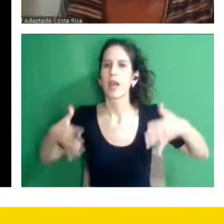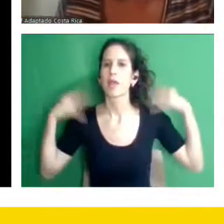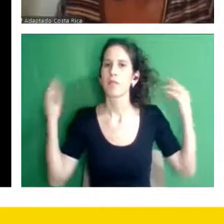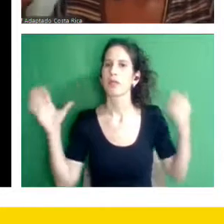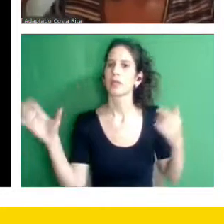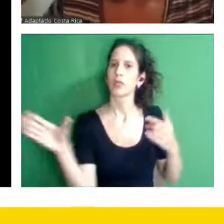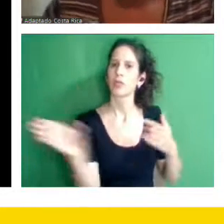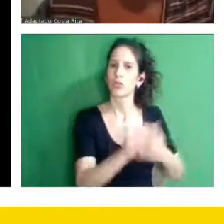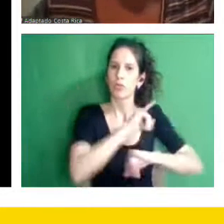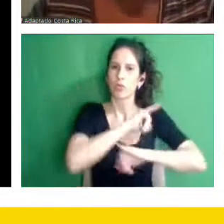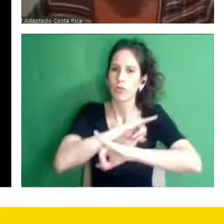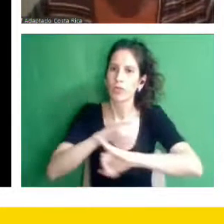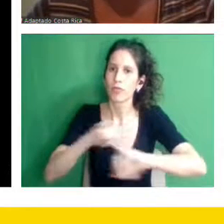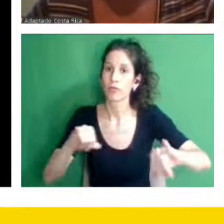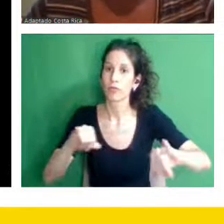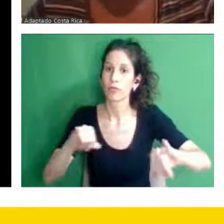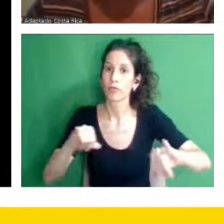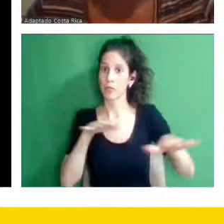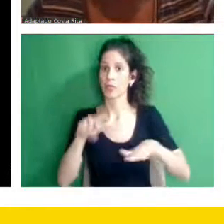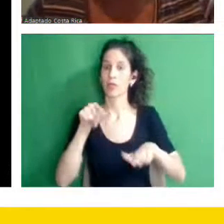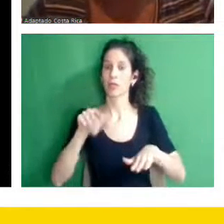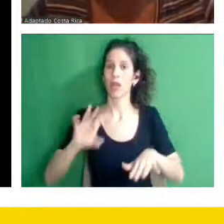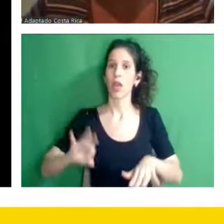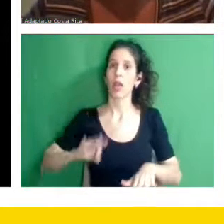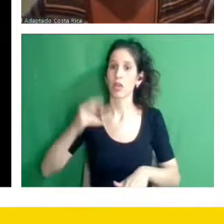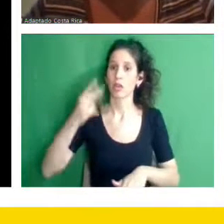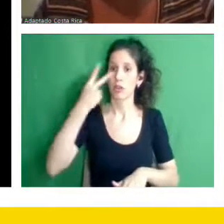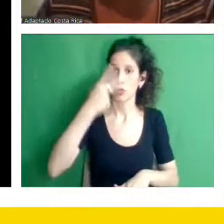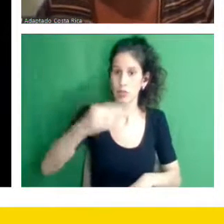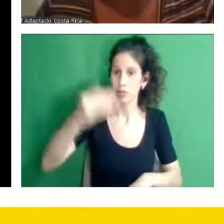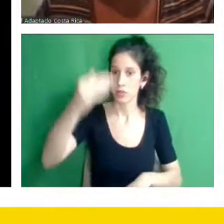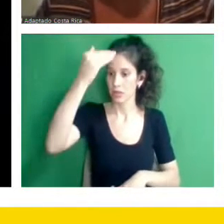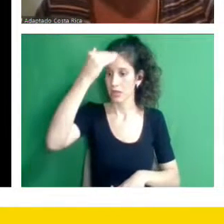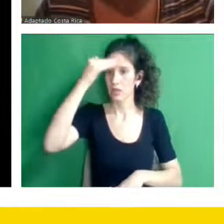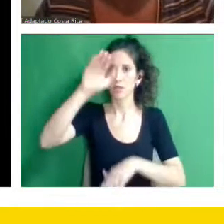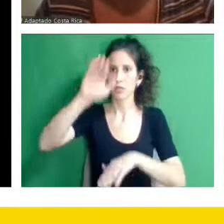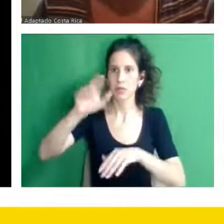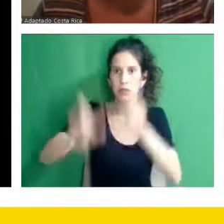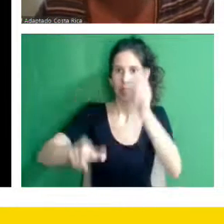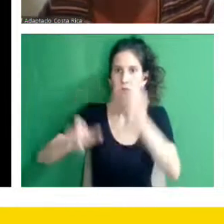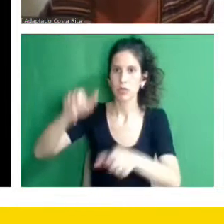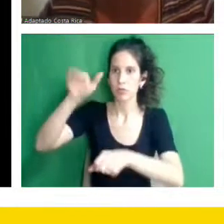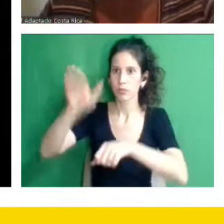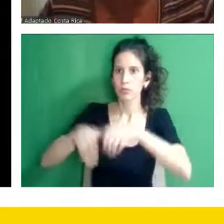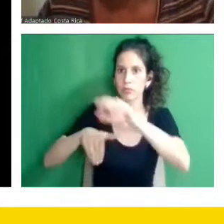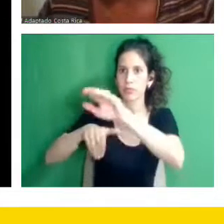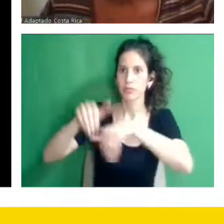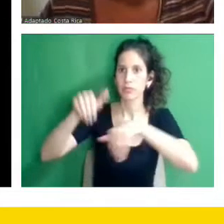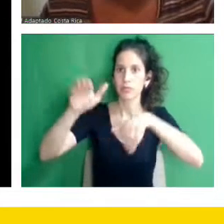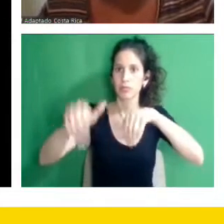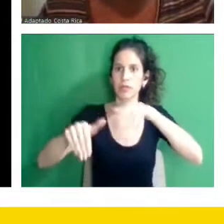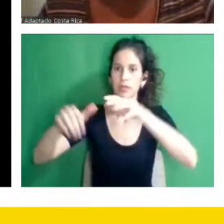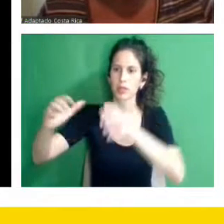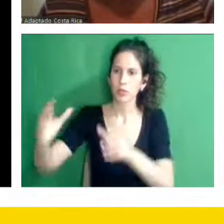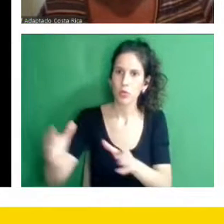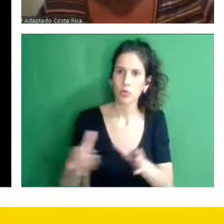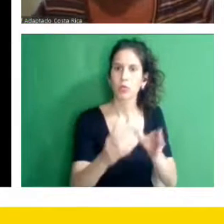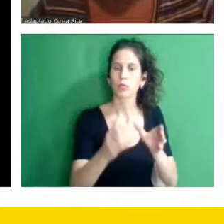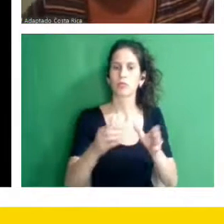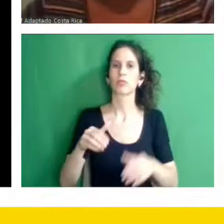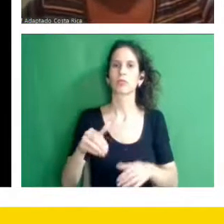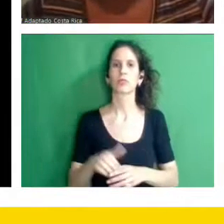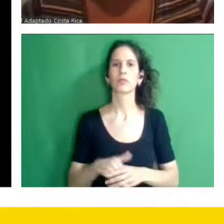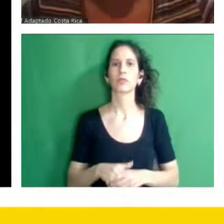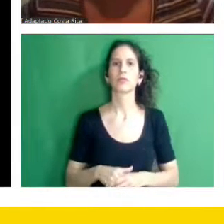Isma solo, 2016 eran cinco atletas y solamente Gustavo como entrenador, eran tres en silla y dos con